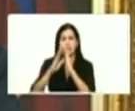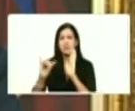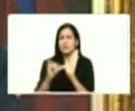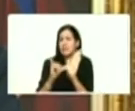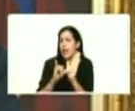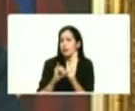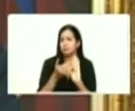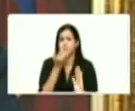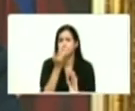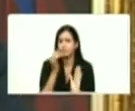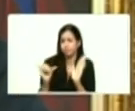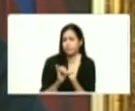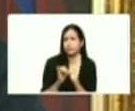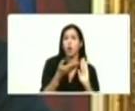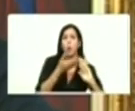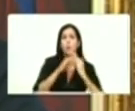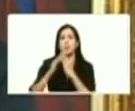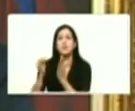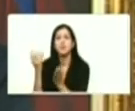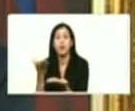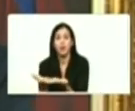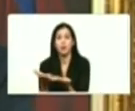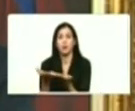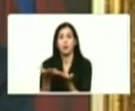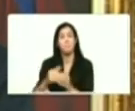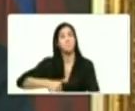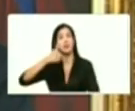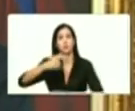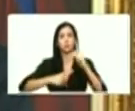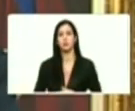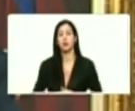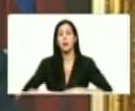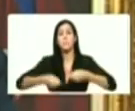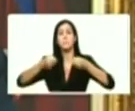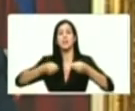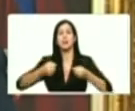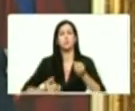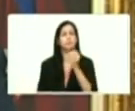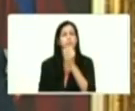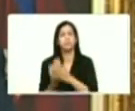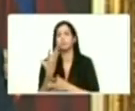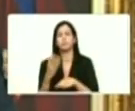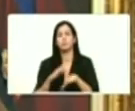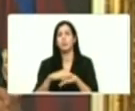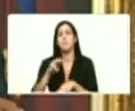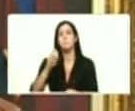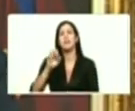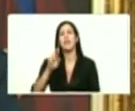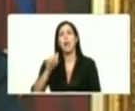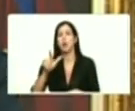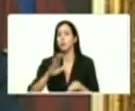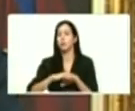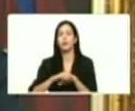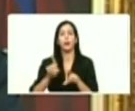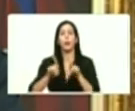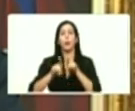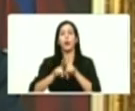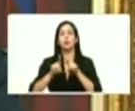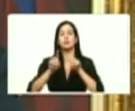a la comunidad y hacerlo productivo como un sistema de servicio